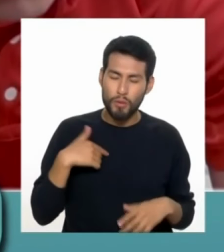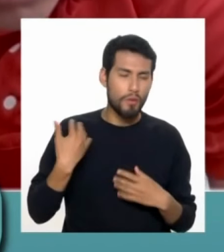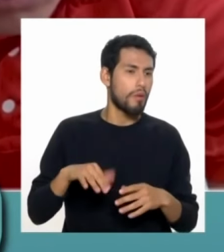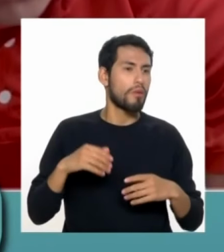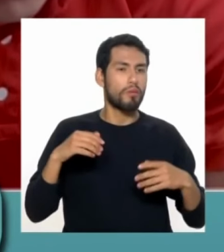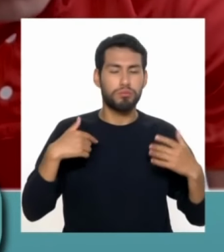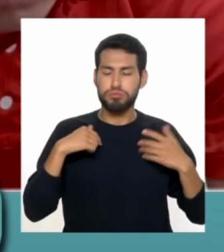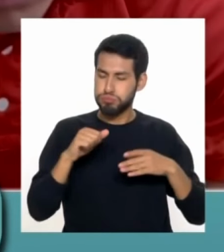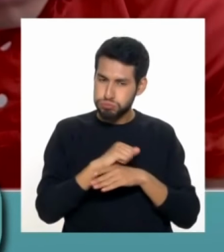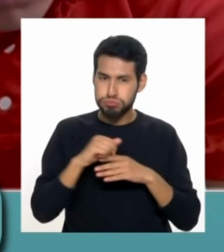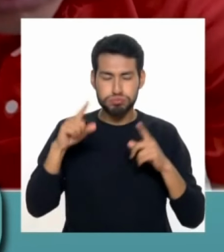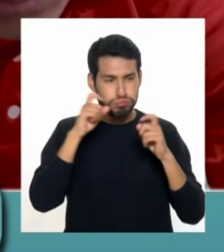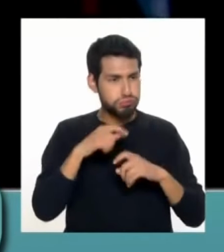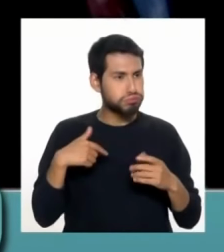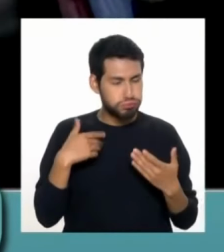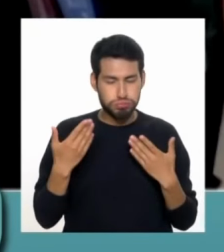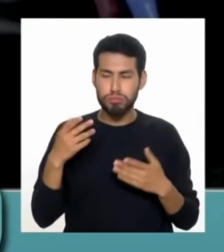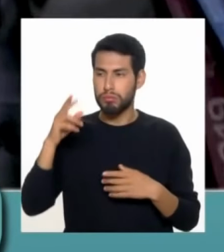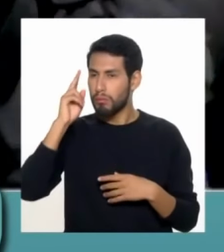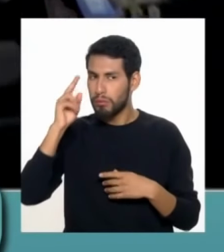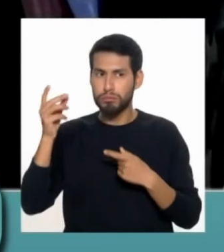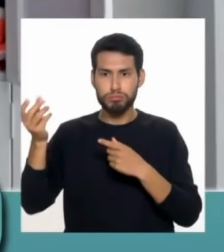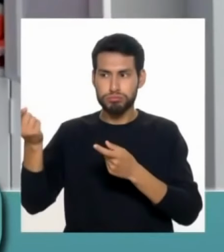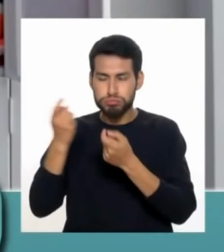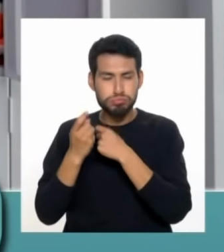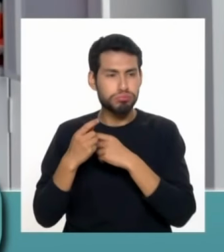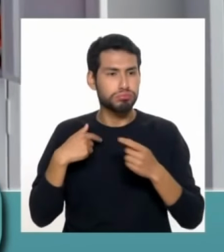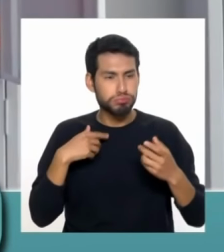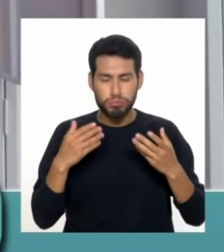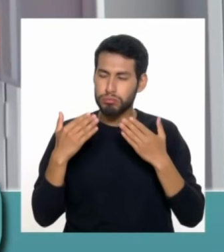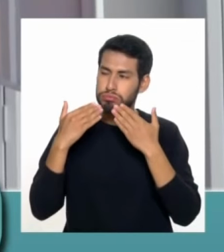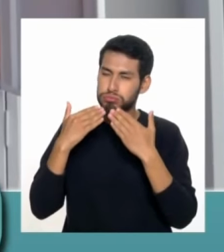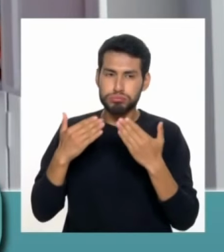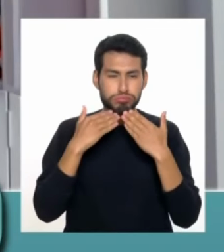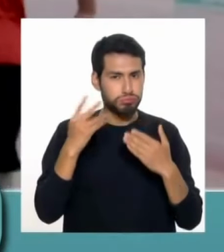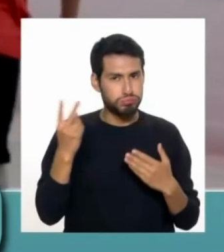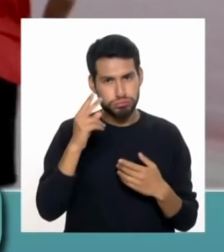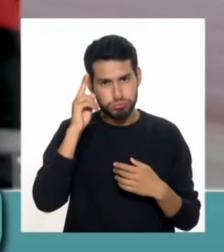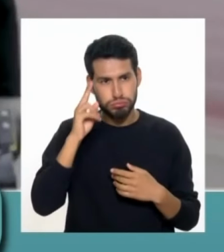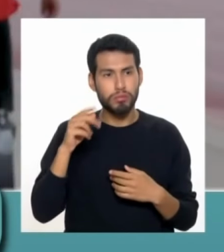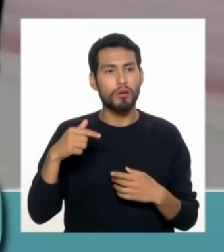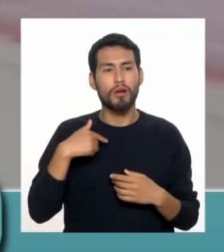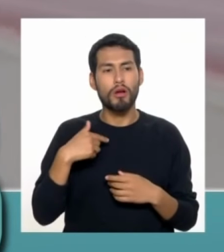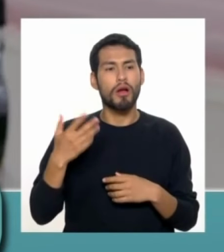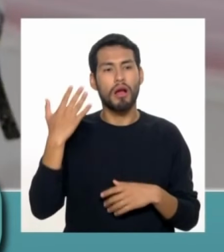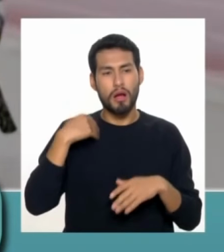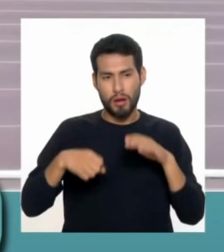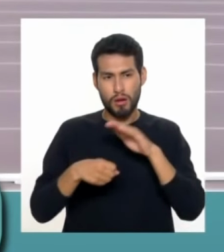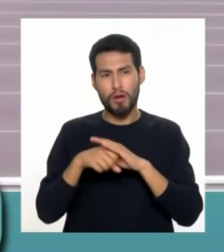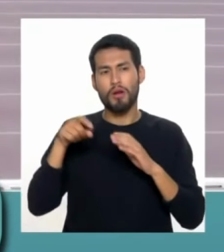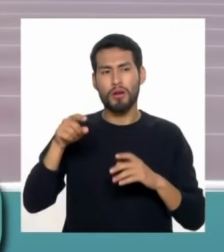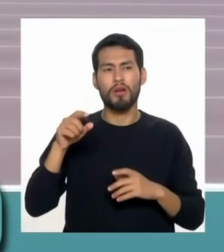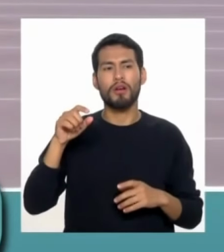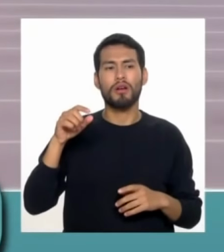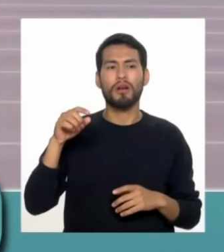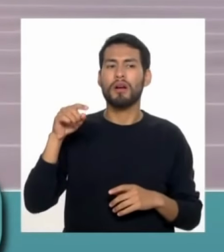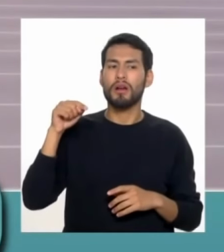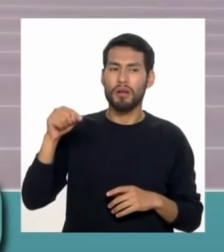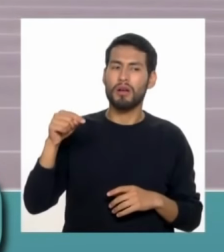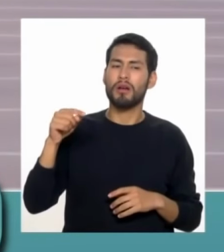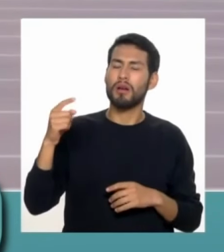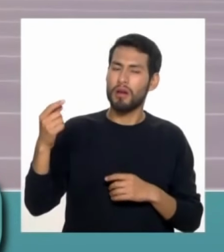2 entrenadores, profesor Calmet, profesor Valeris, que los agradezco bastante, con la ortopedia Santa Fe, que también ha venido